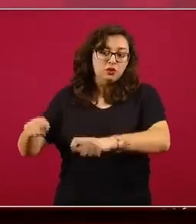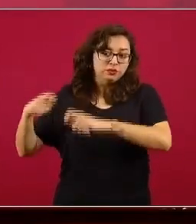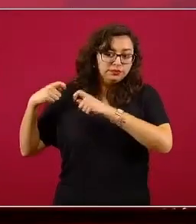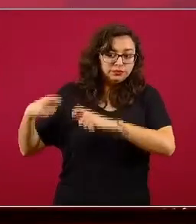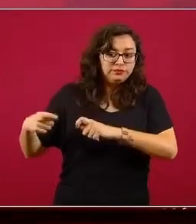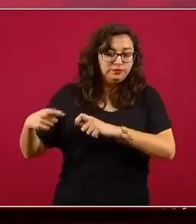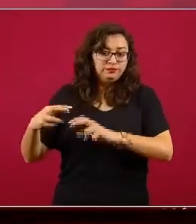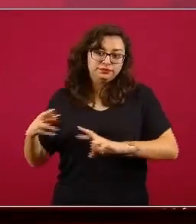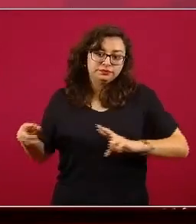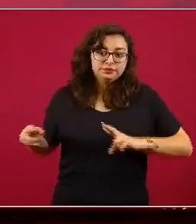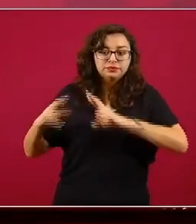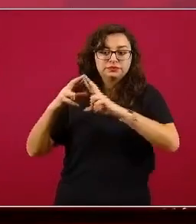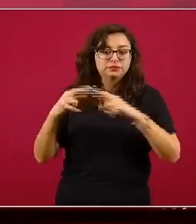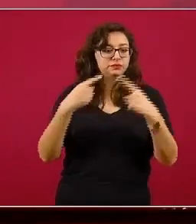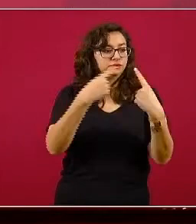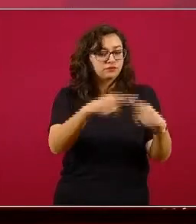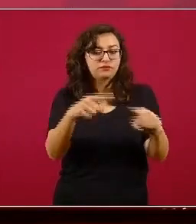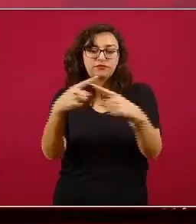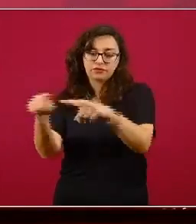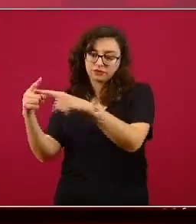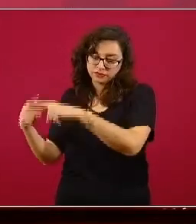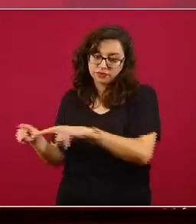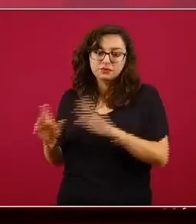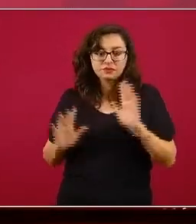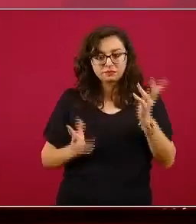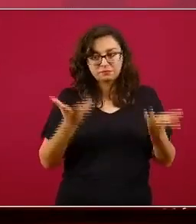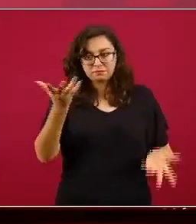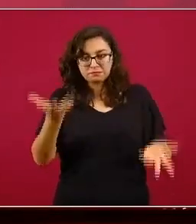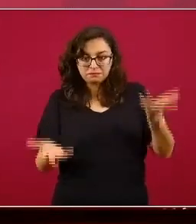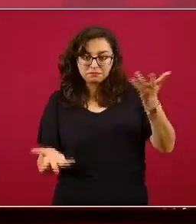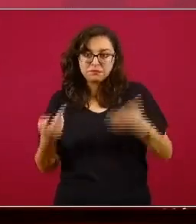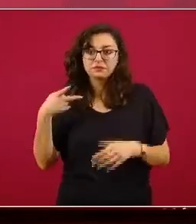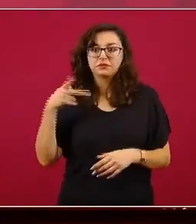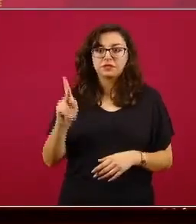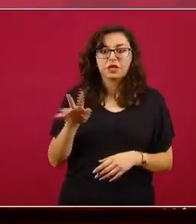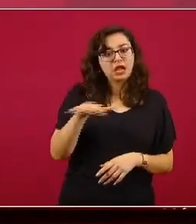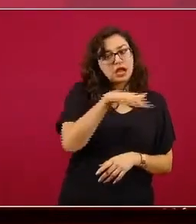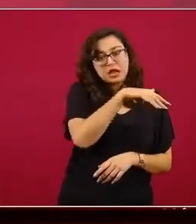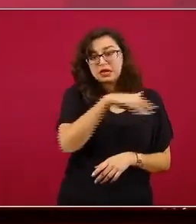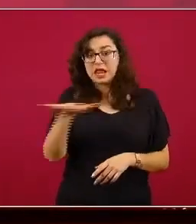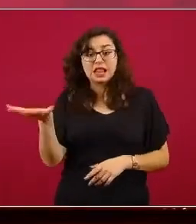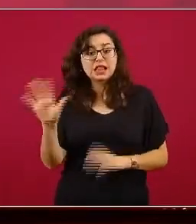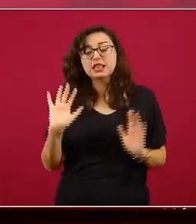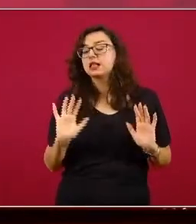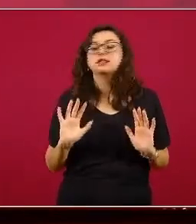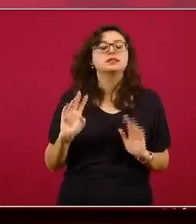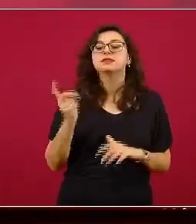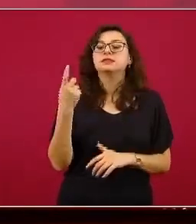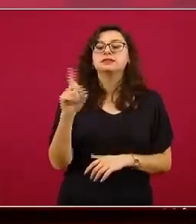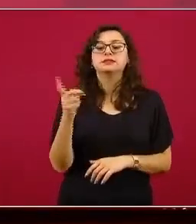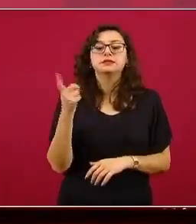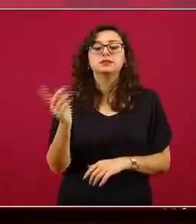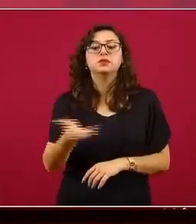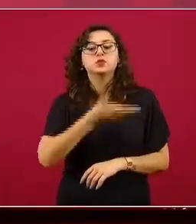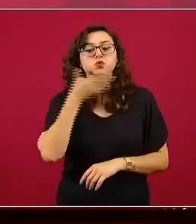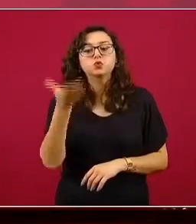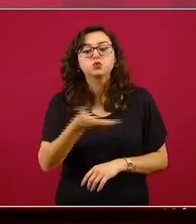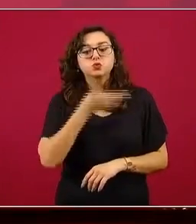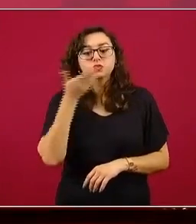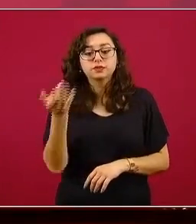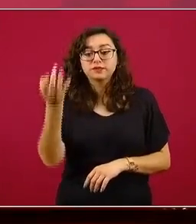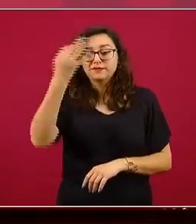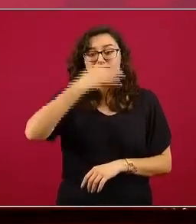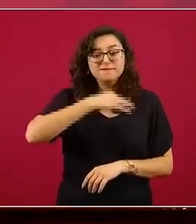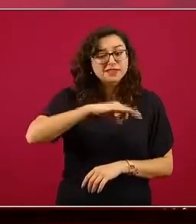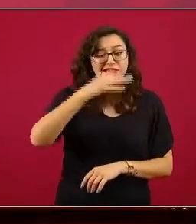religiosa de los países, varía. Pero en general en diciembre hay una gran cantidad de población que tiene